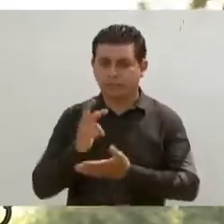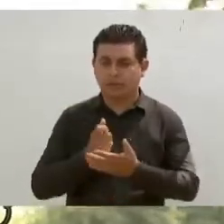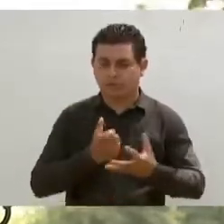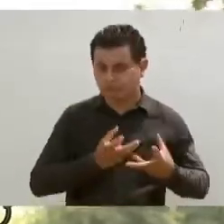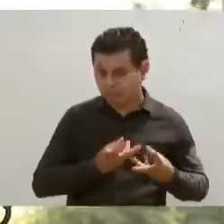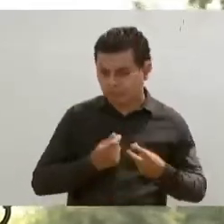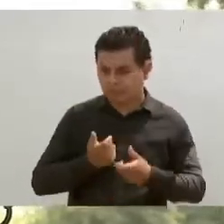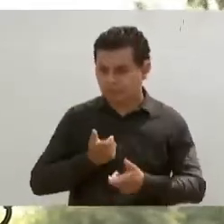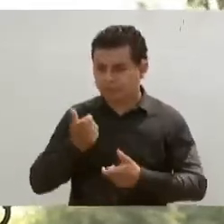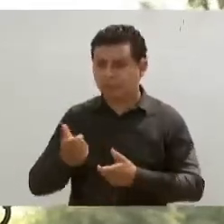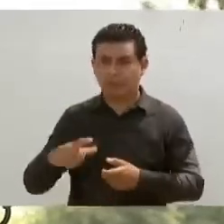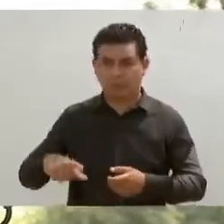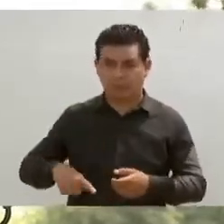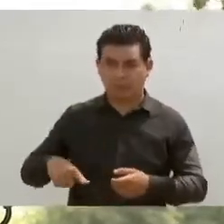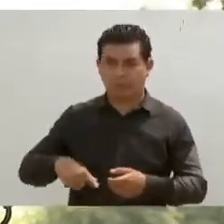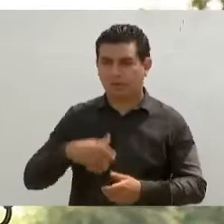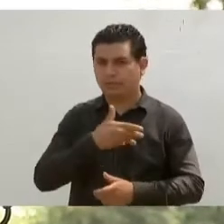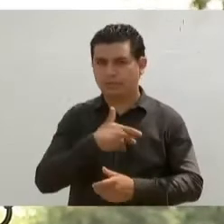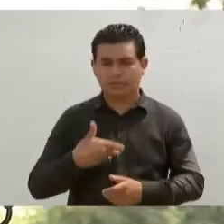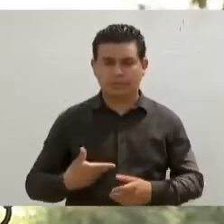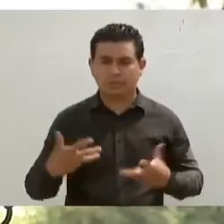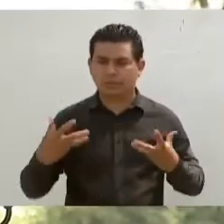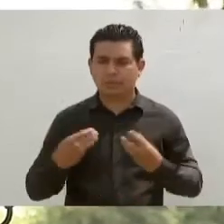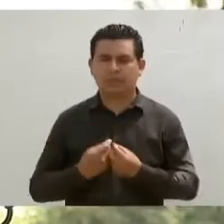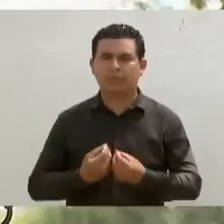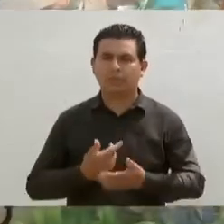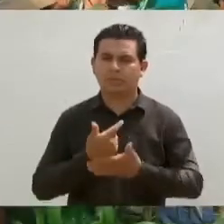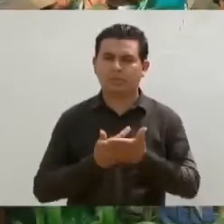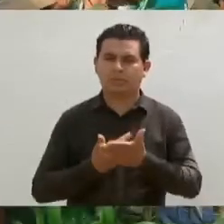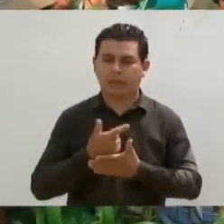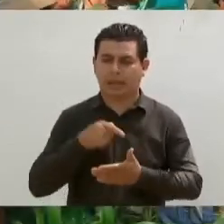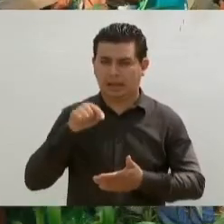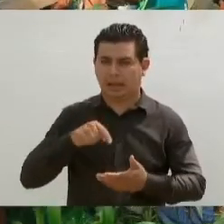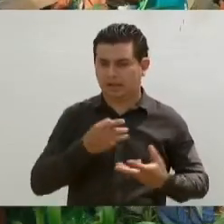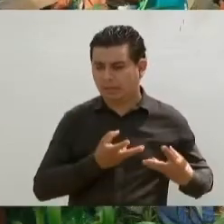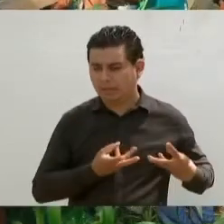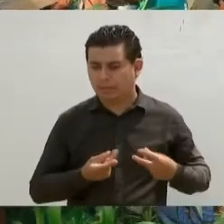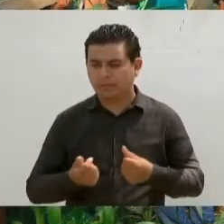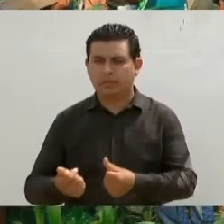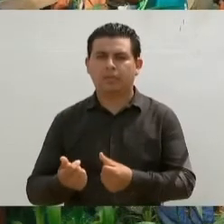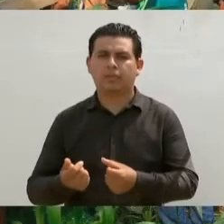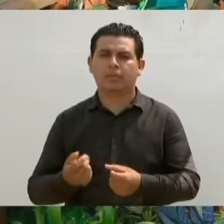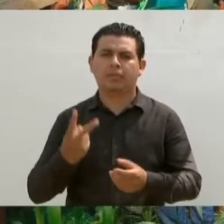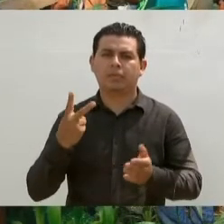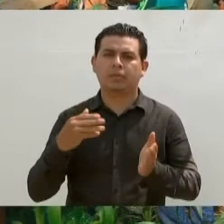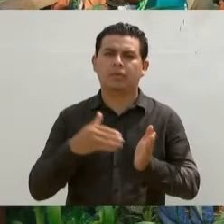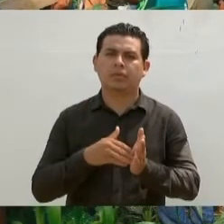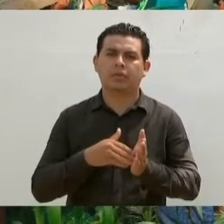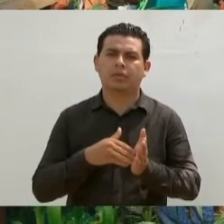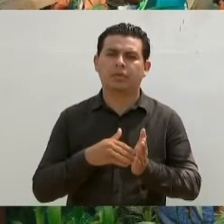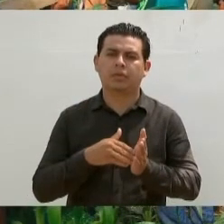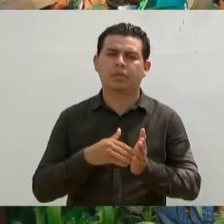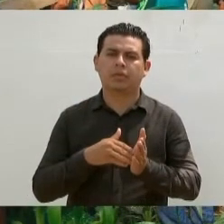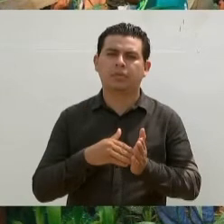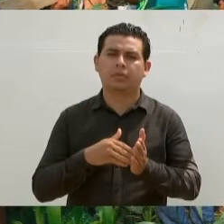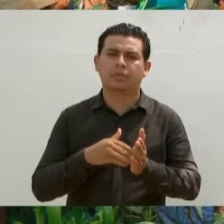inversión que el gobierno federal realiza en este municipio es de